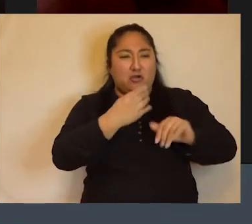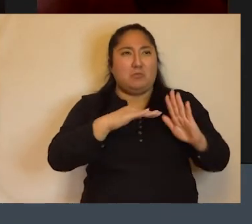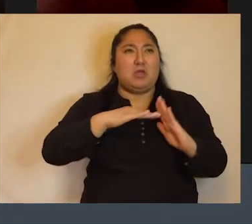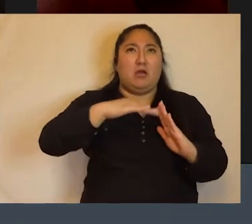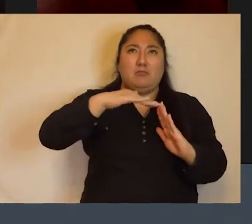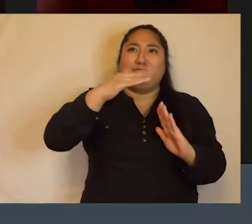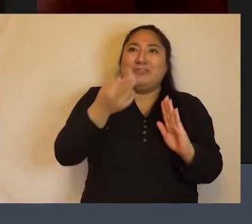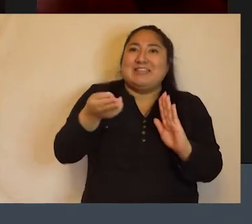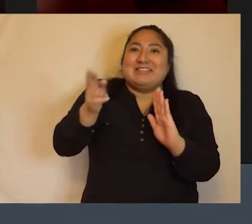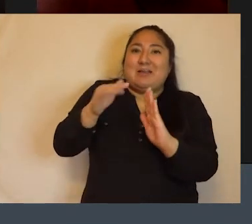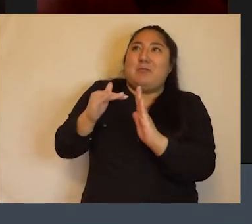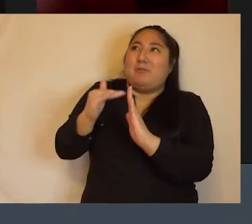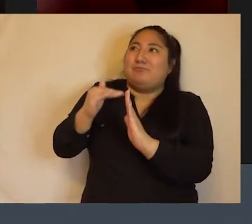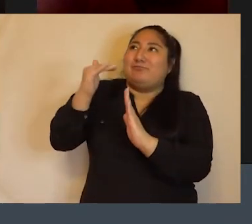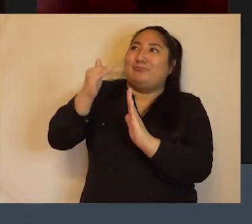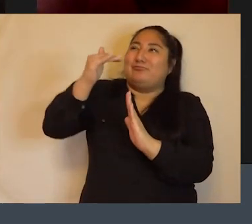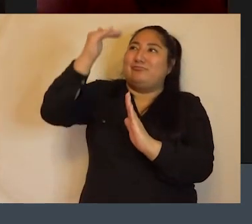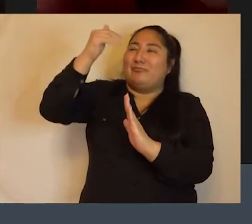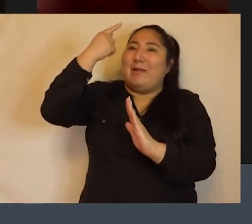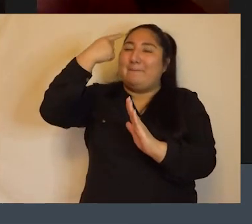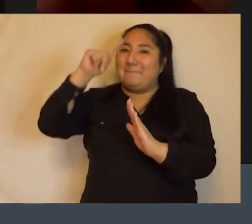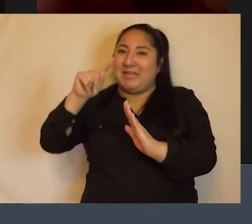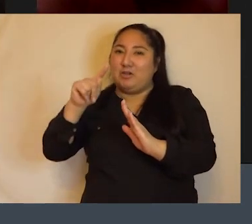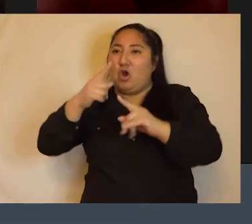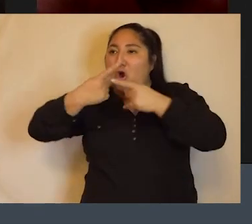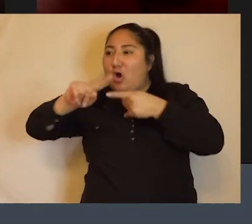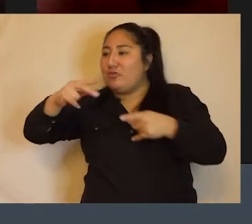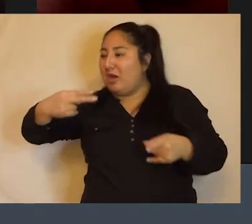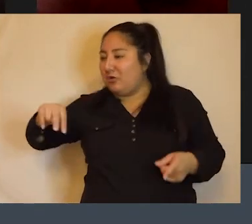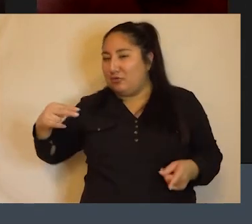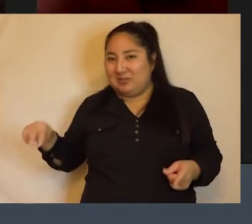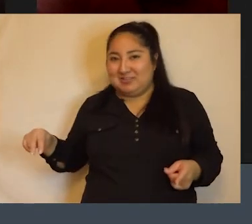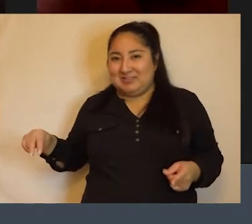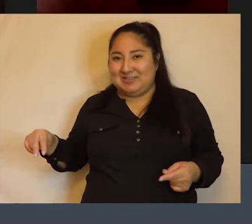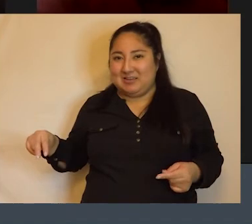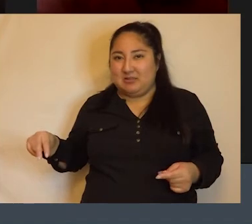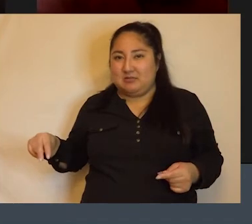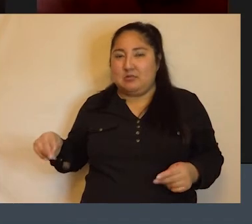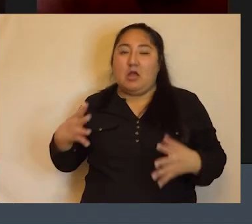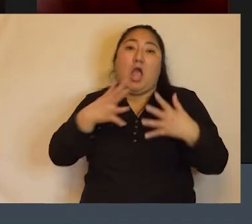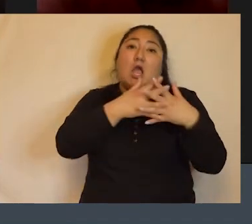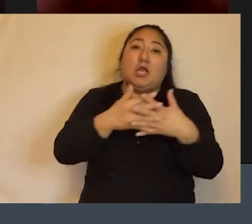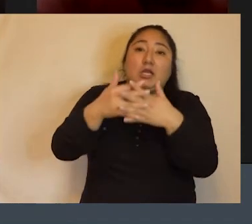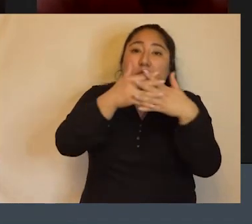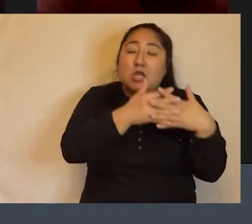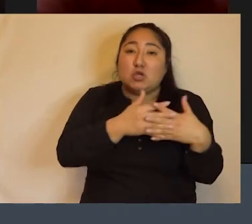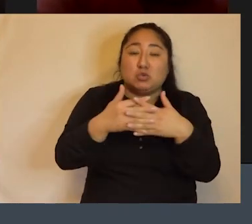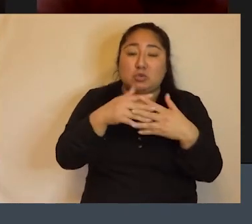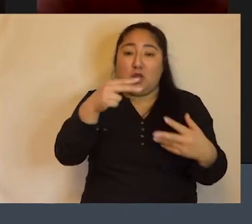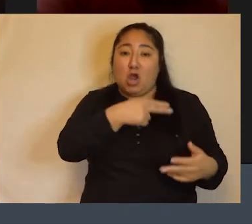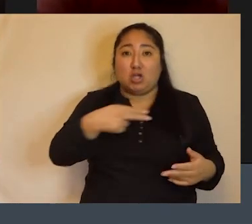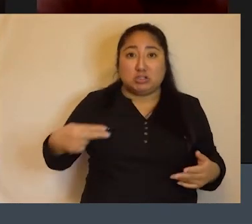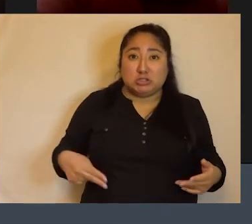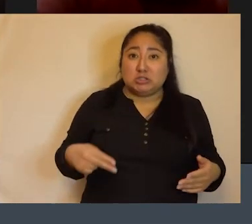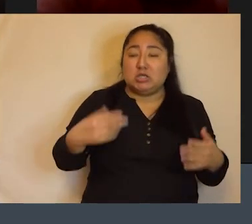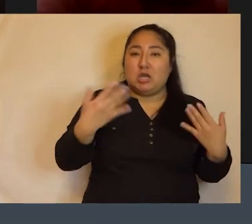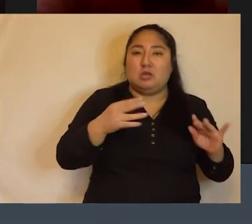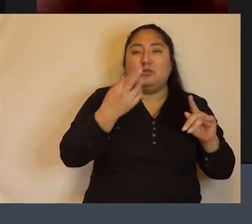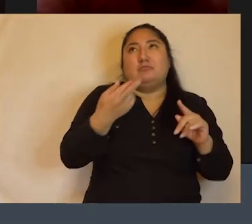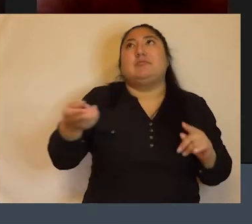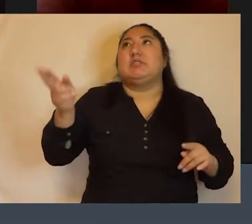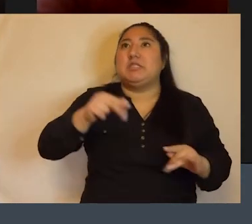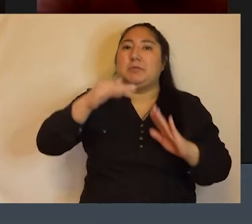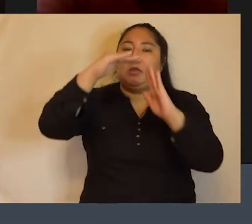global va en una situación de recuperación, pero puede que salga otra noticia, que sea en Estados Unidos, que sea en China, que